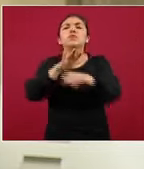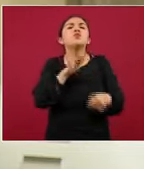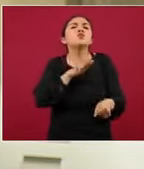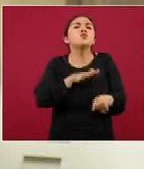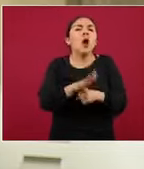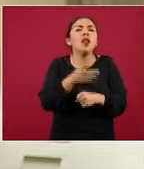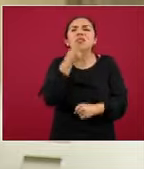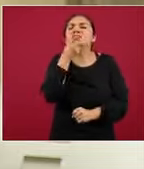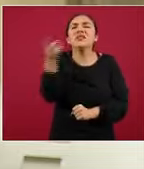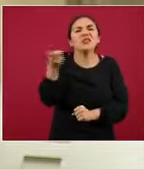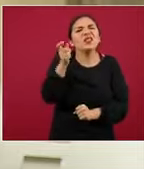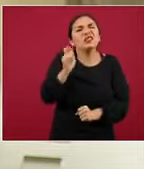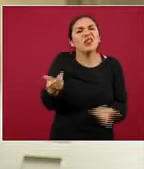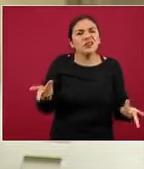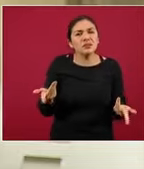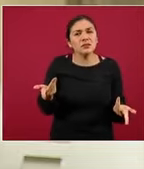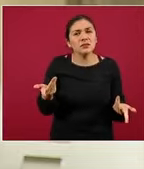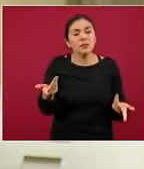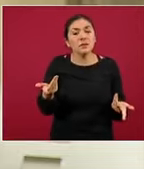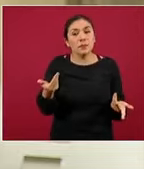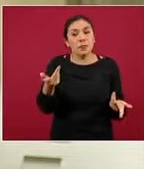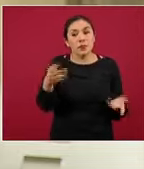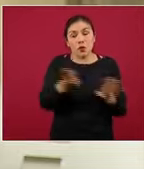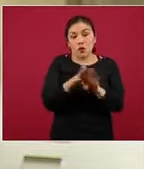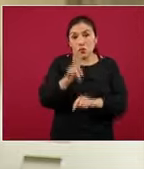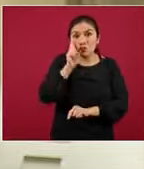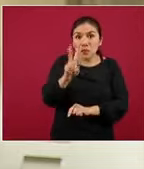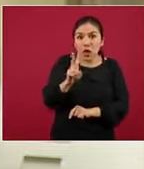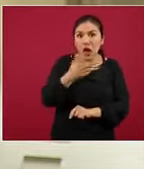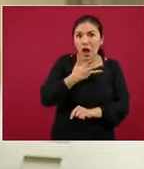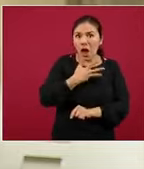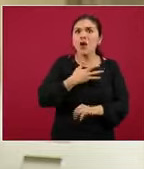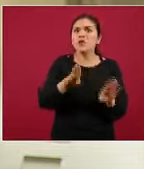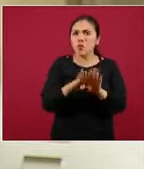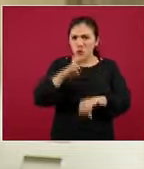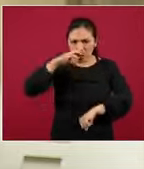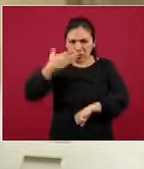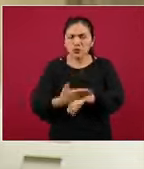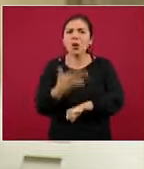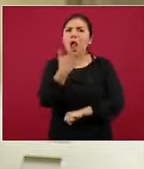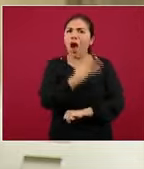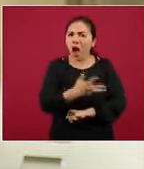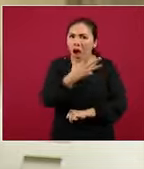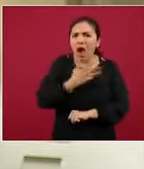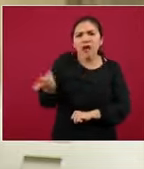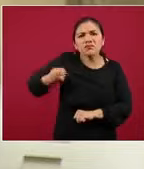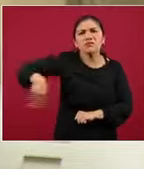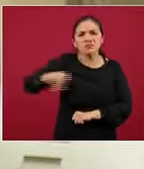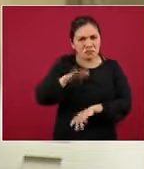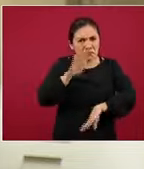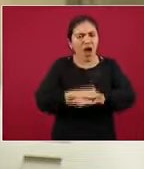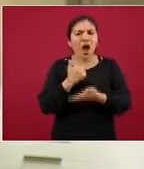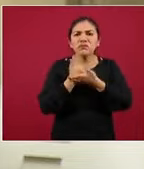esta sociedad civil, viendo que hay una corresponsabilidad, que han sido solidarios en algún momento y